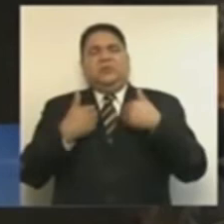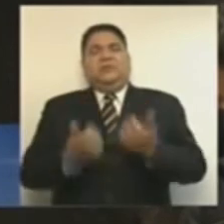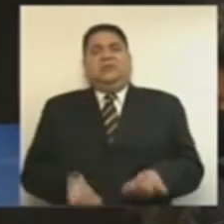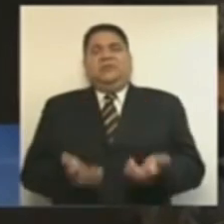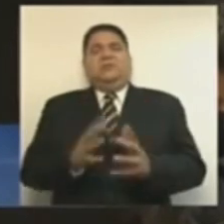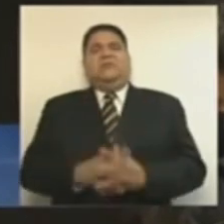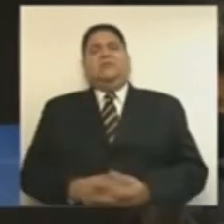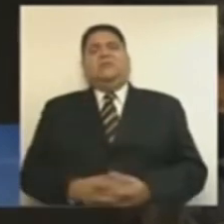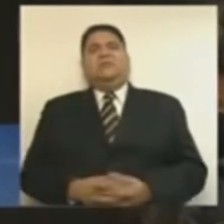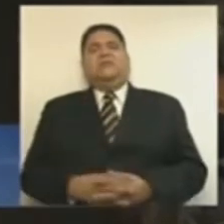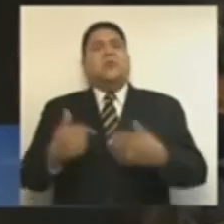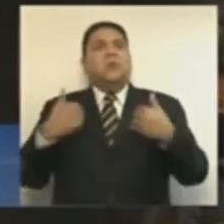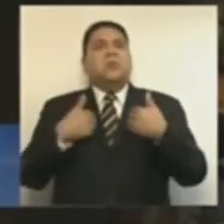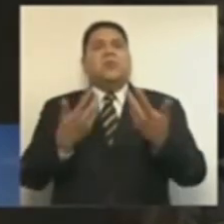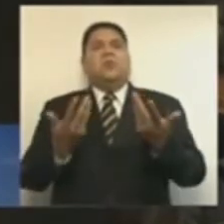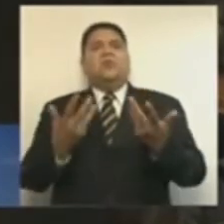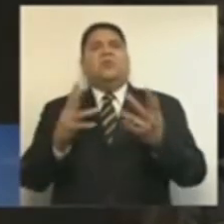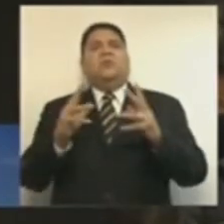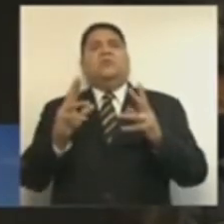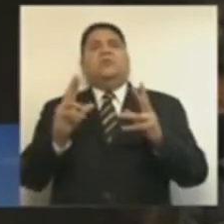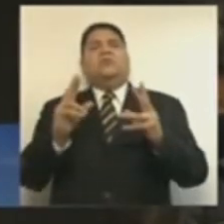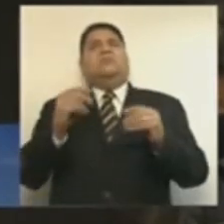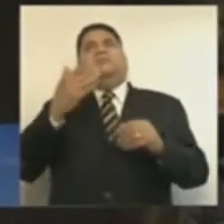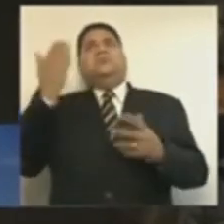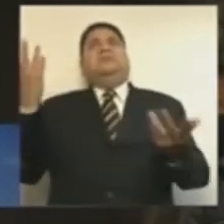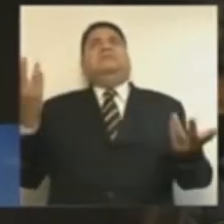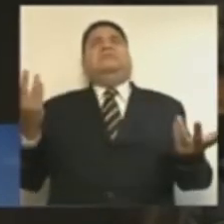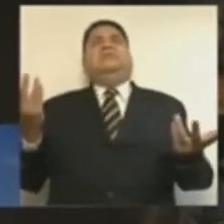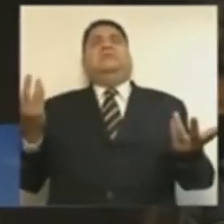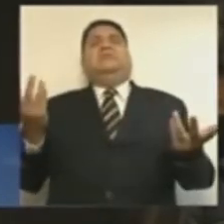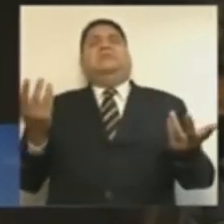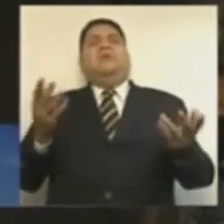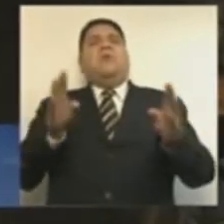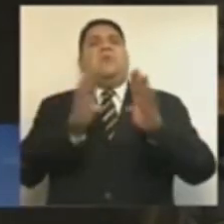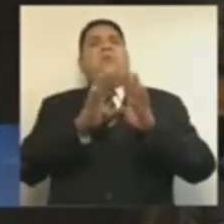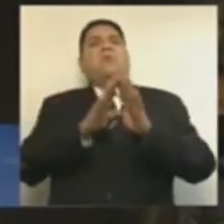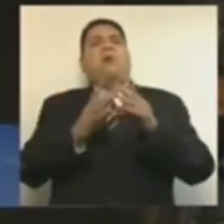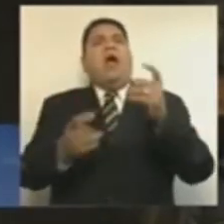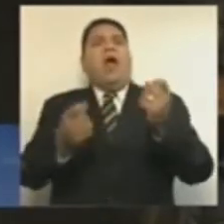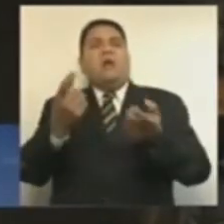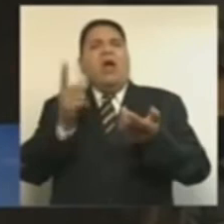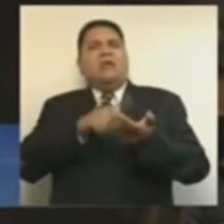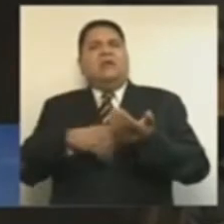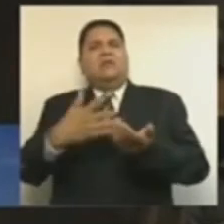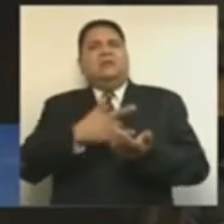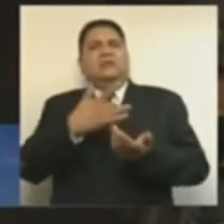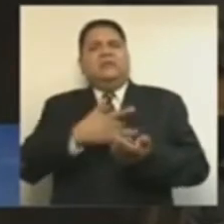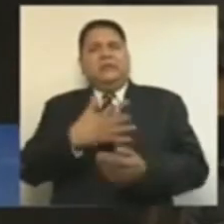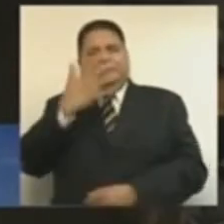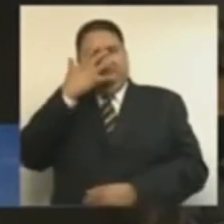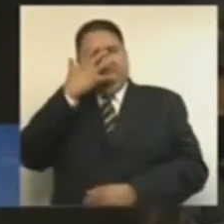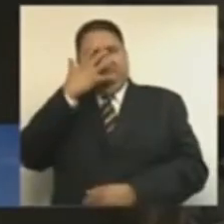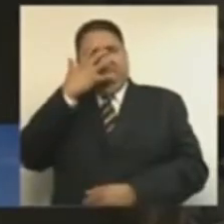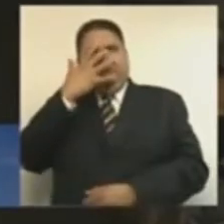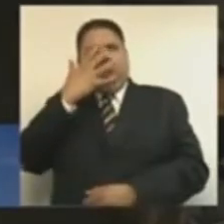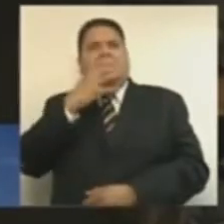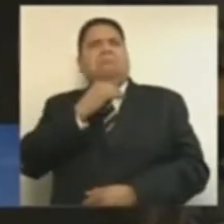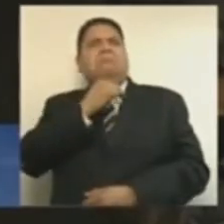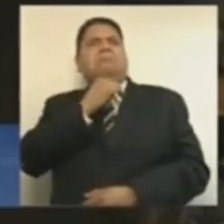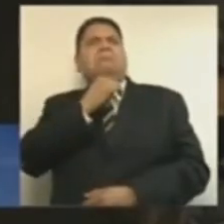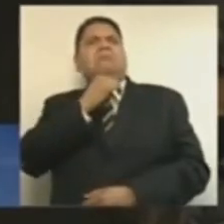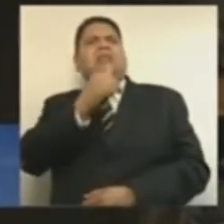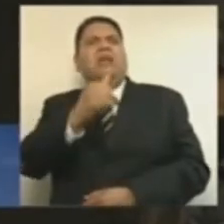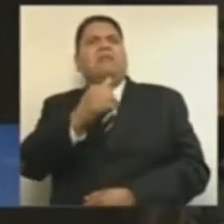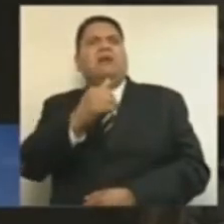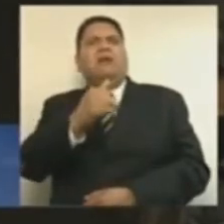Yo no sé de verdad, algunos, cómo no se cae la cara de vergüenza cuando van